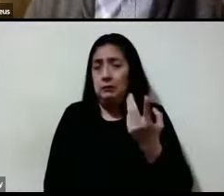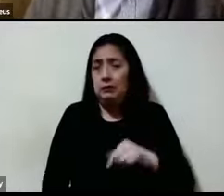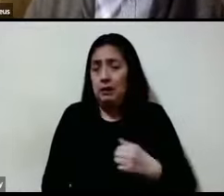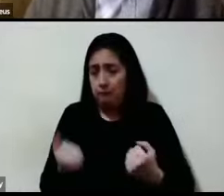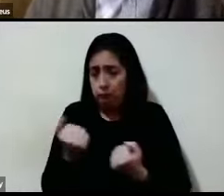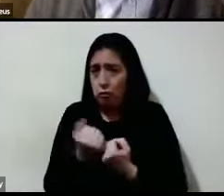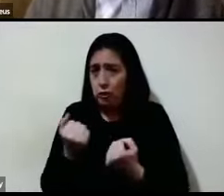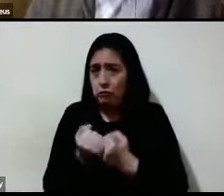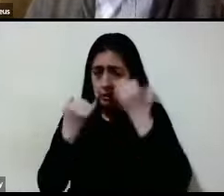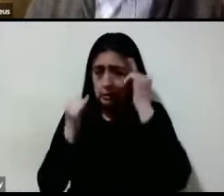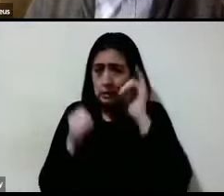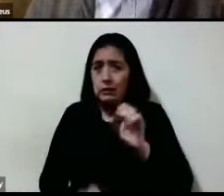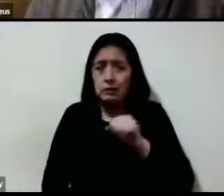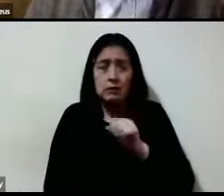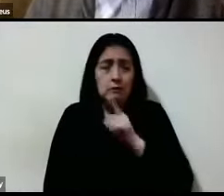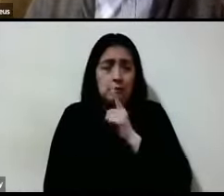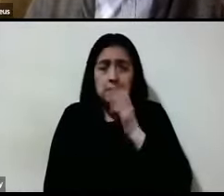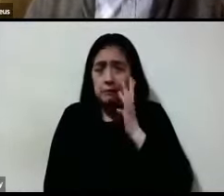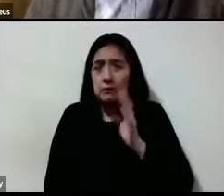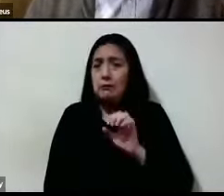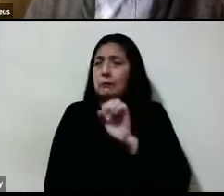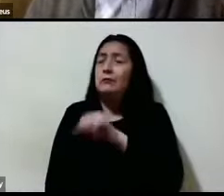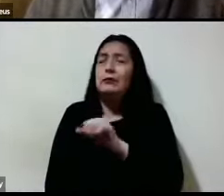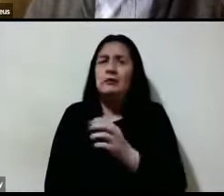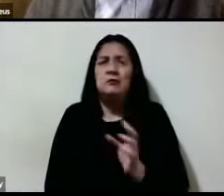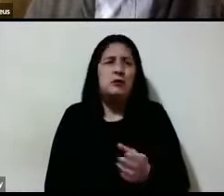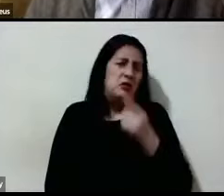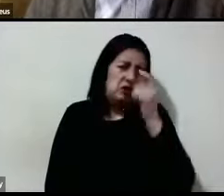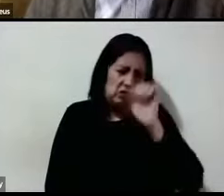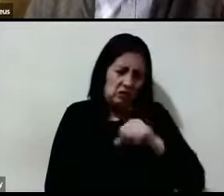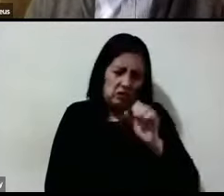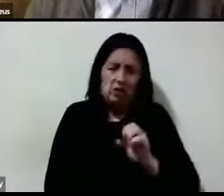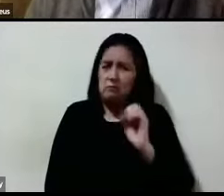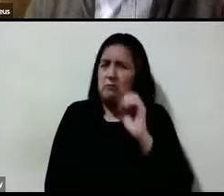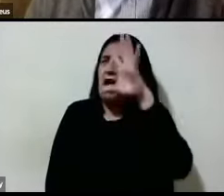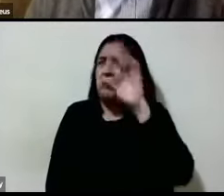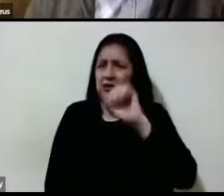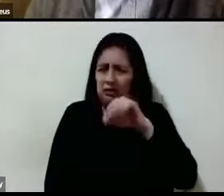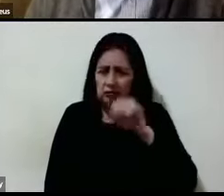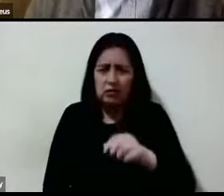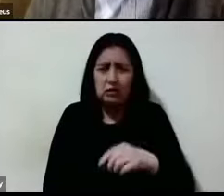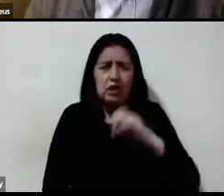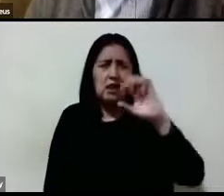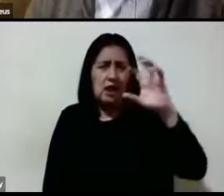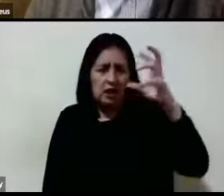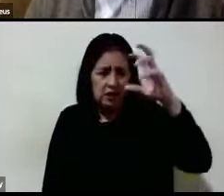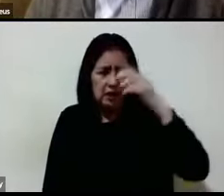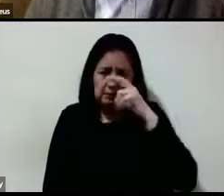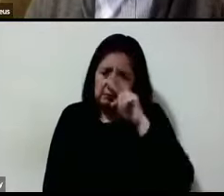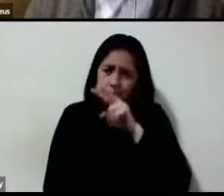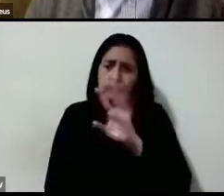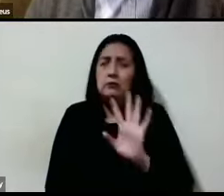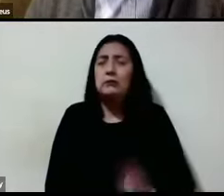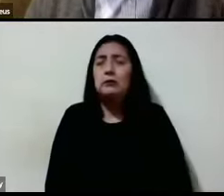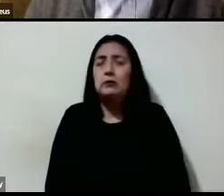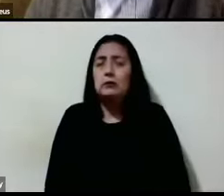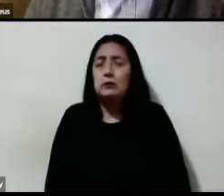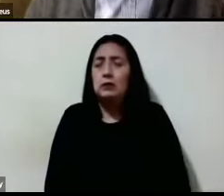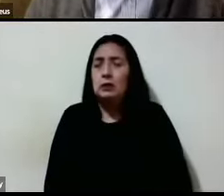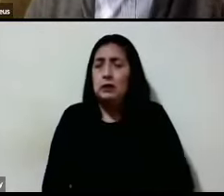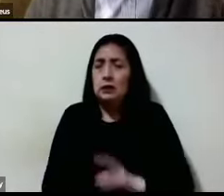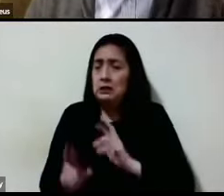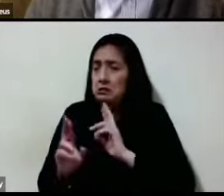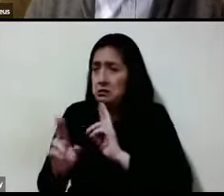respaldaron esta idea fueron los padres de familia, porque decían, no, tienen que prender las cámaras porque tienen que alistarse, qué sé yo. Entonces, ¿cuál fue la